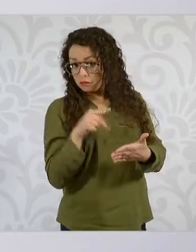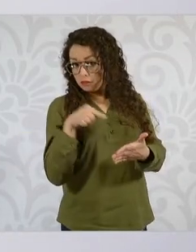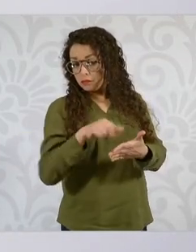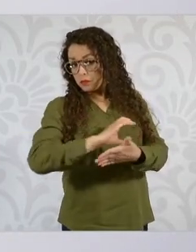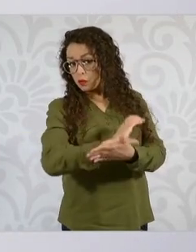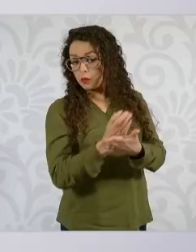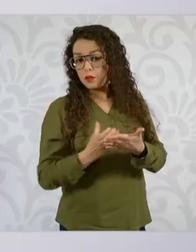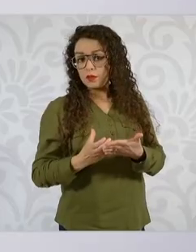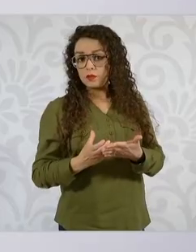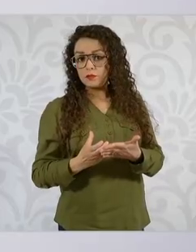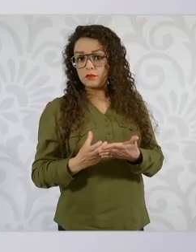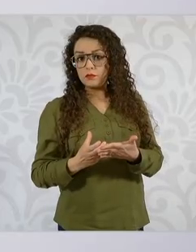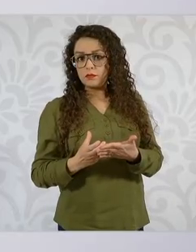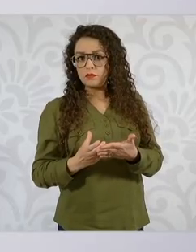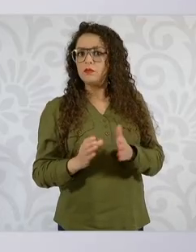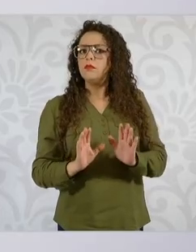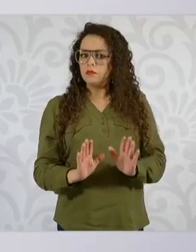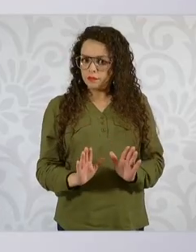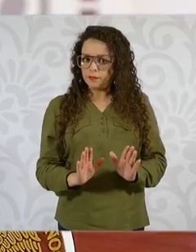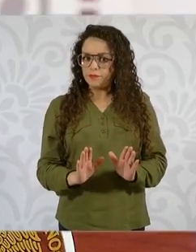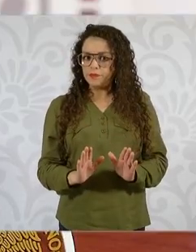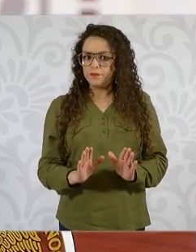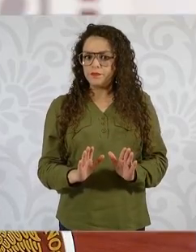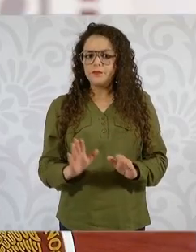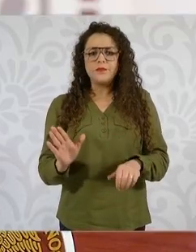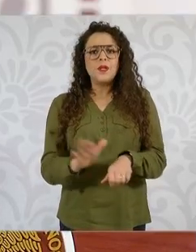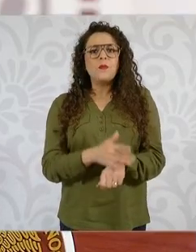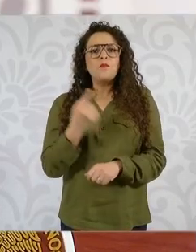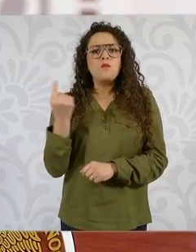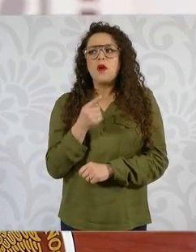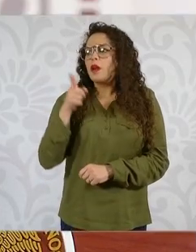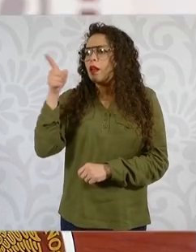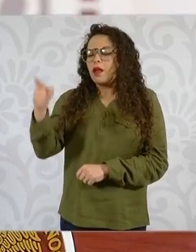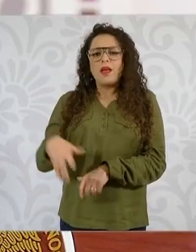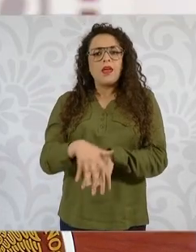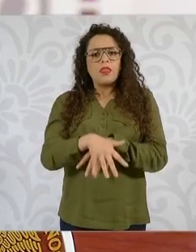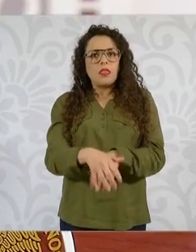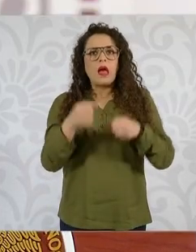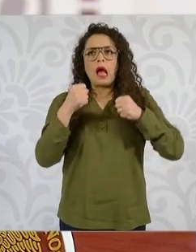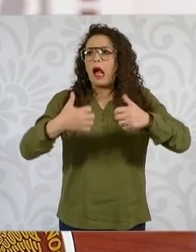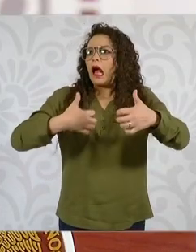entonces no qué están por qué están protestando